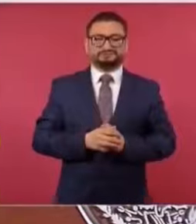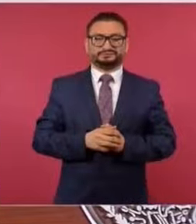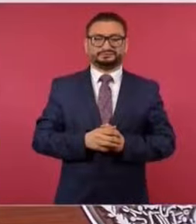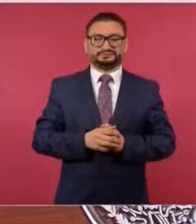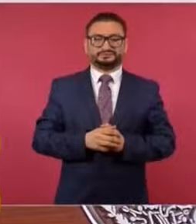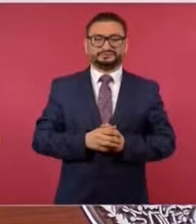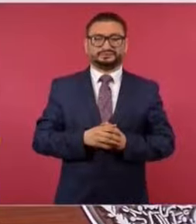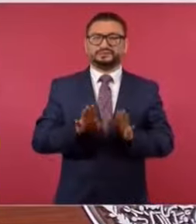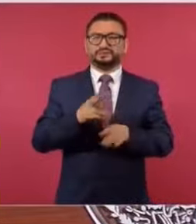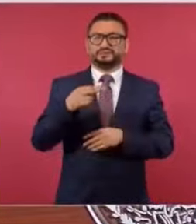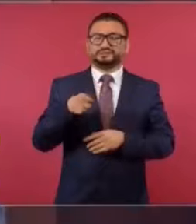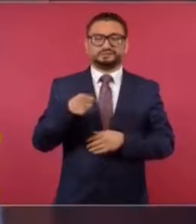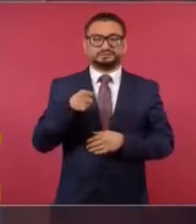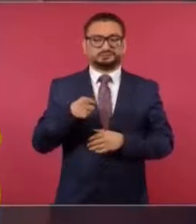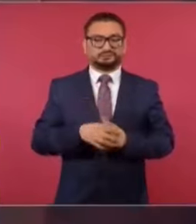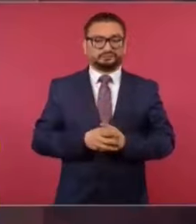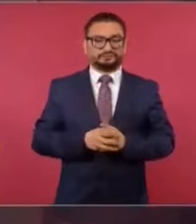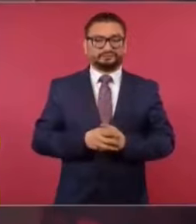¿Cómo se llama?